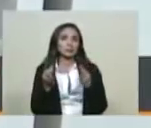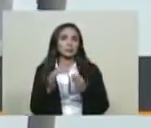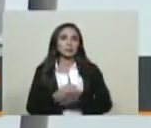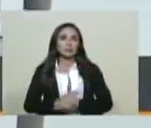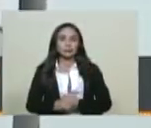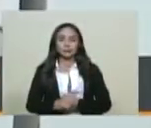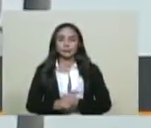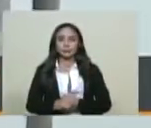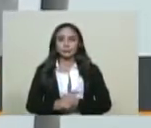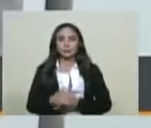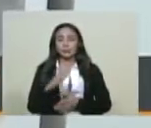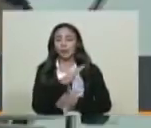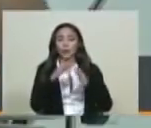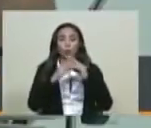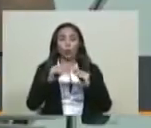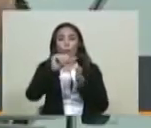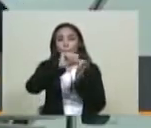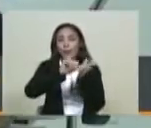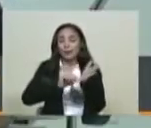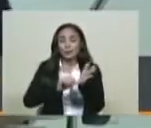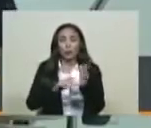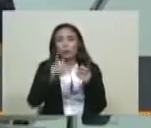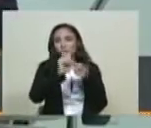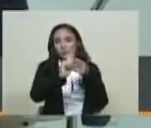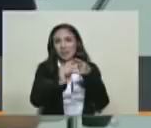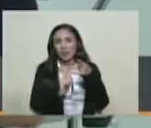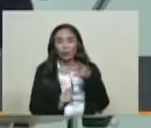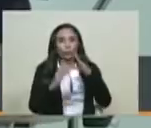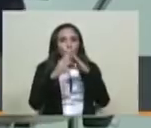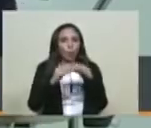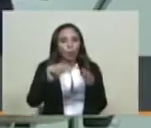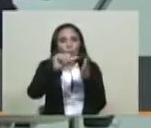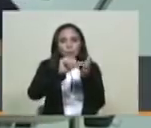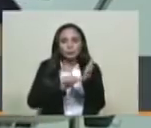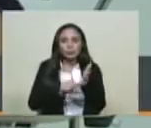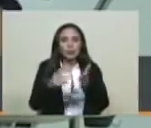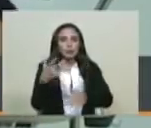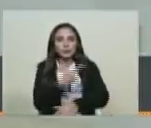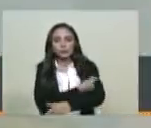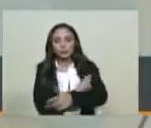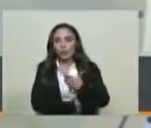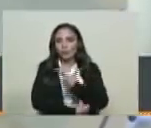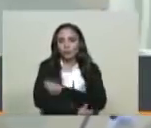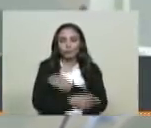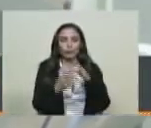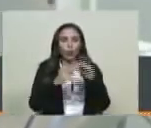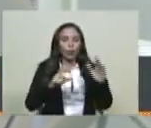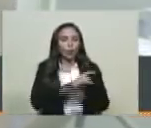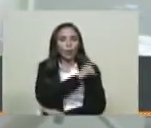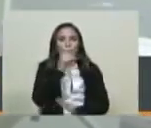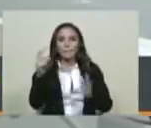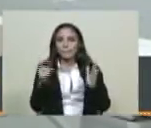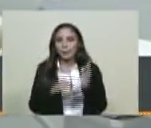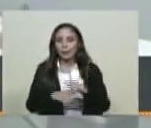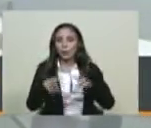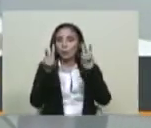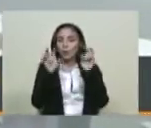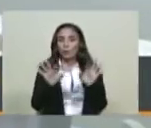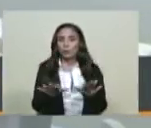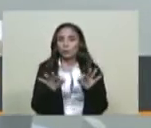de hacer todo tipo de cirugía, tenemos equipos de arcos en C, máquinas de anestesia, todo completamente nuevo y de